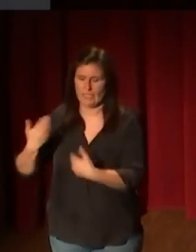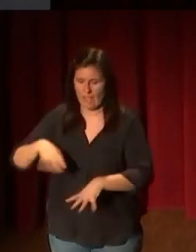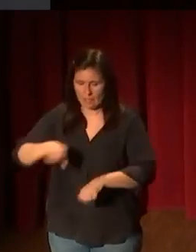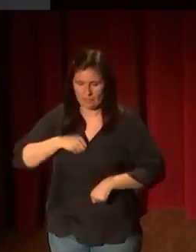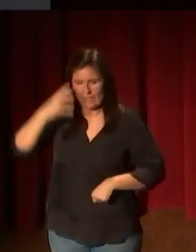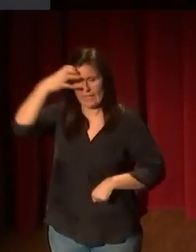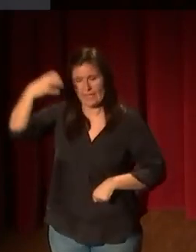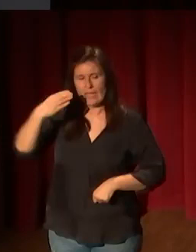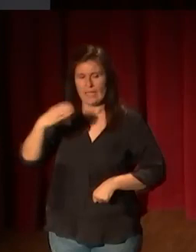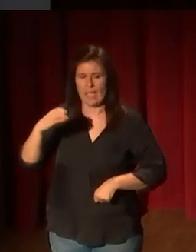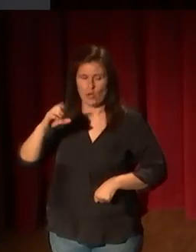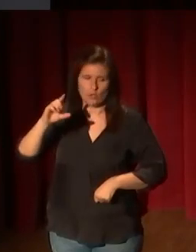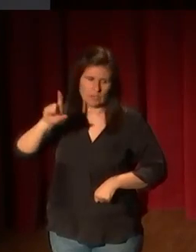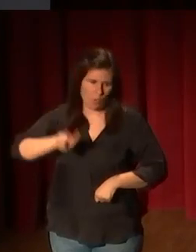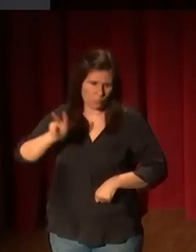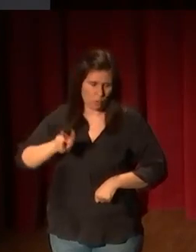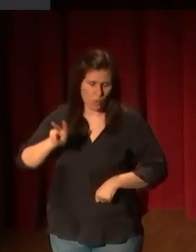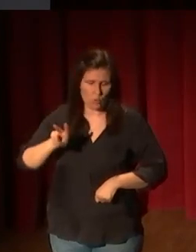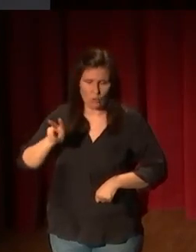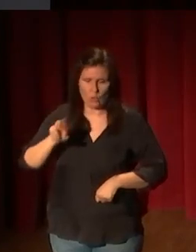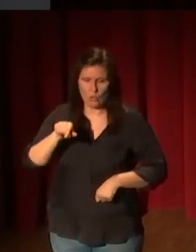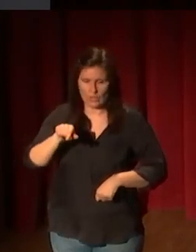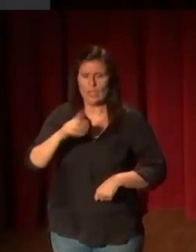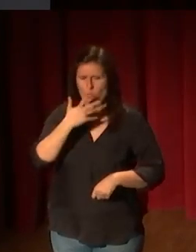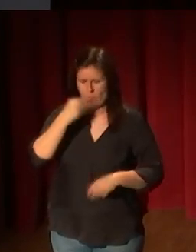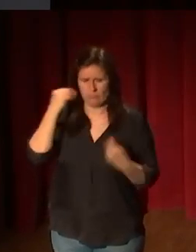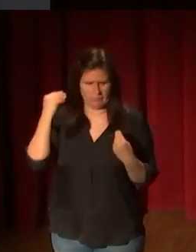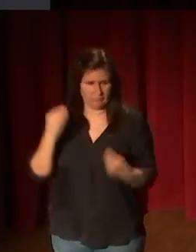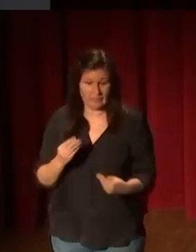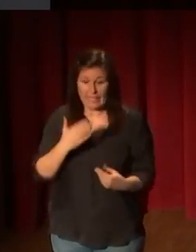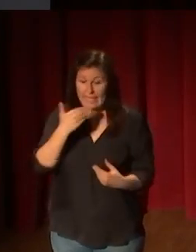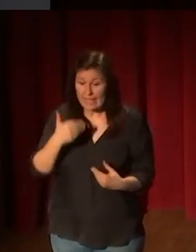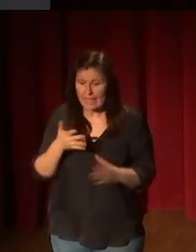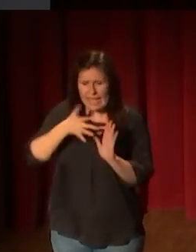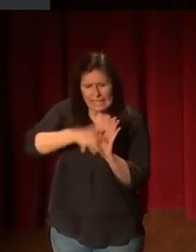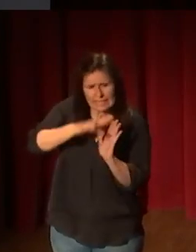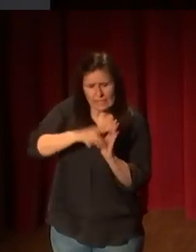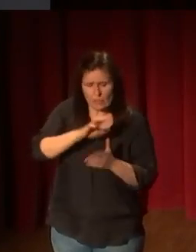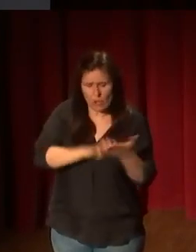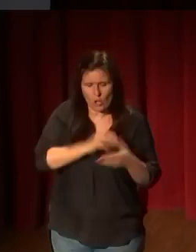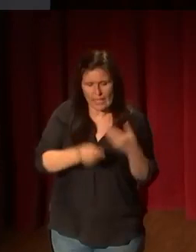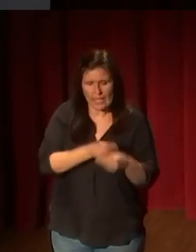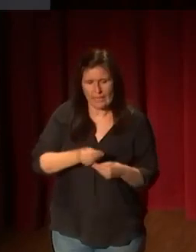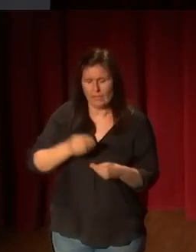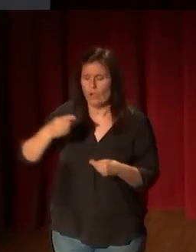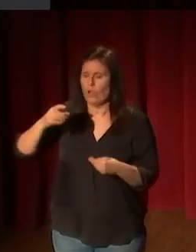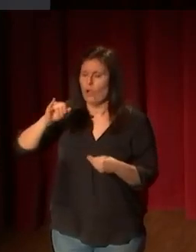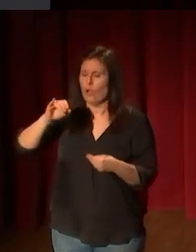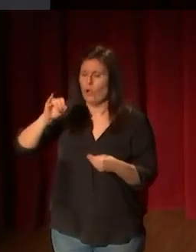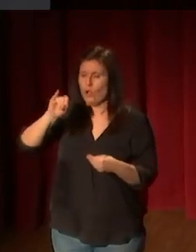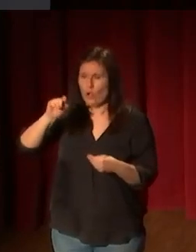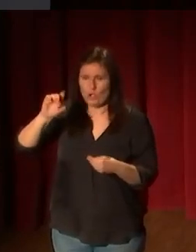carlos segundo verificar lo segundo que conocemos muy bien gracias a la descripción que hizo del mismo josé del olmo